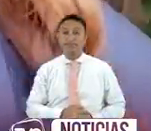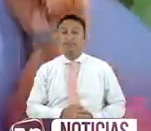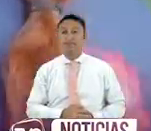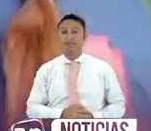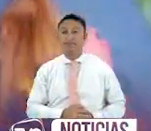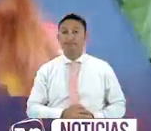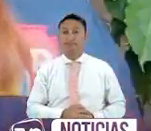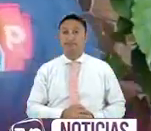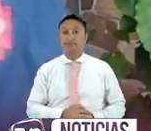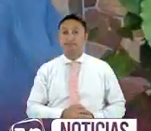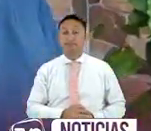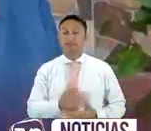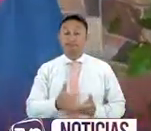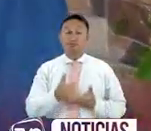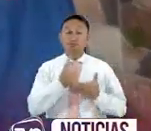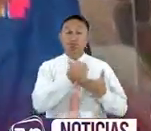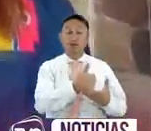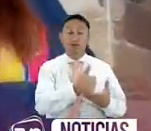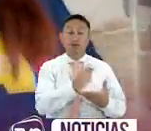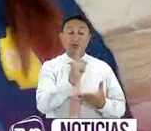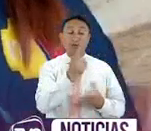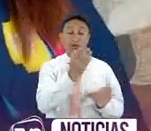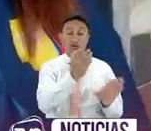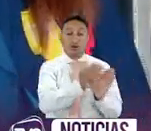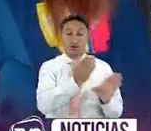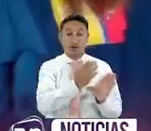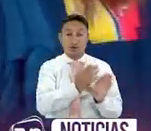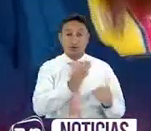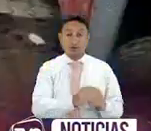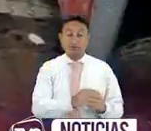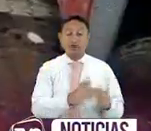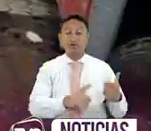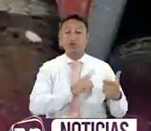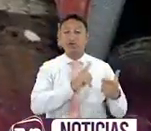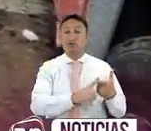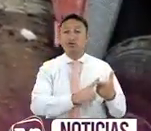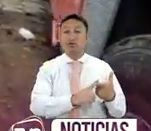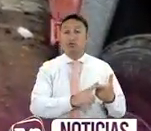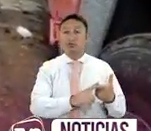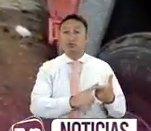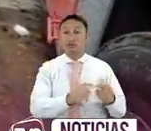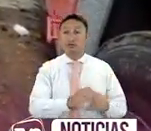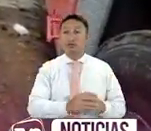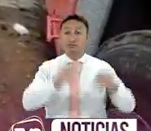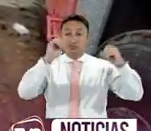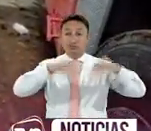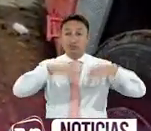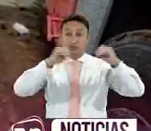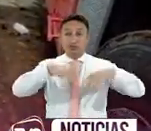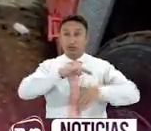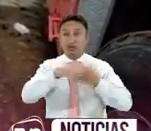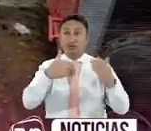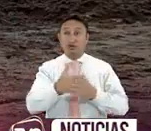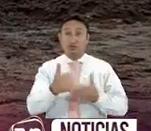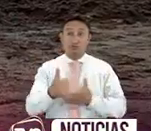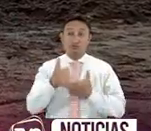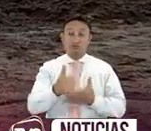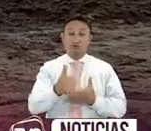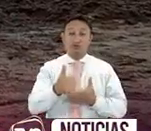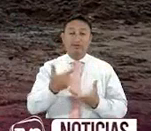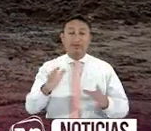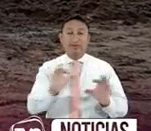tratamiento psicológico sería la prioridad Mientras tanto con el cese de la lluvia todos hicieron minga para